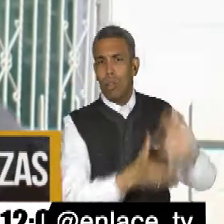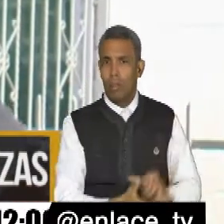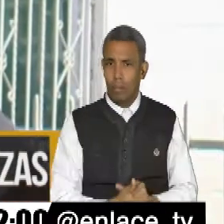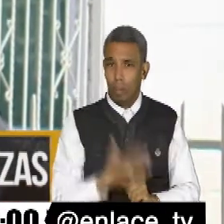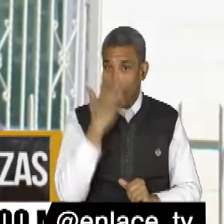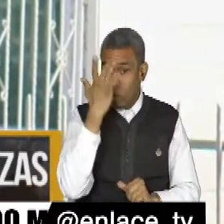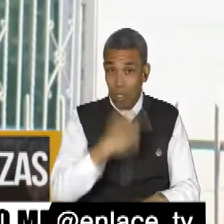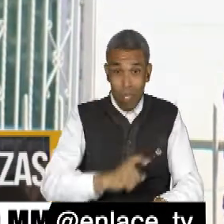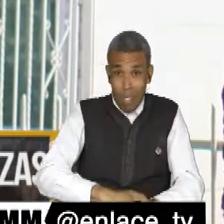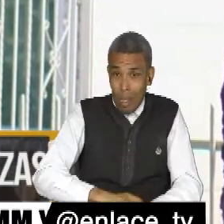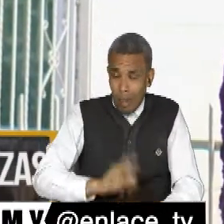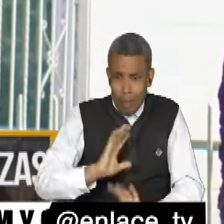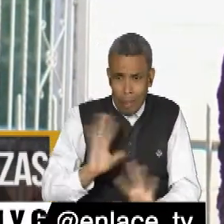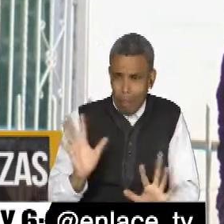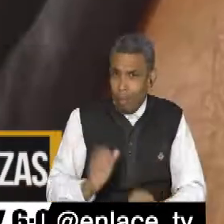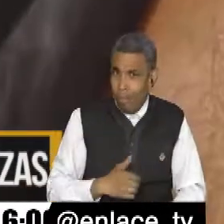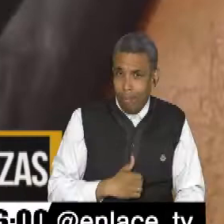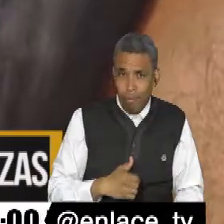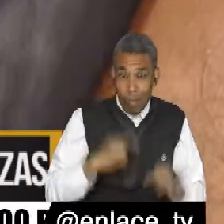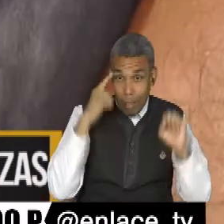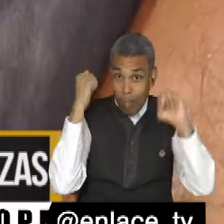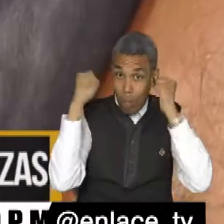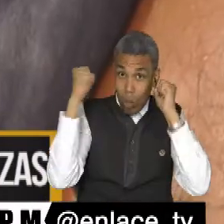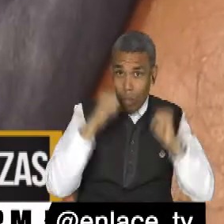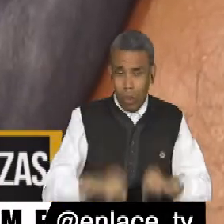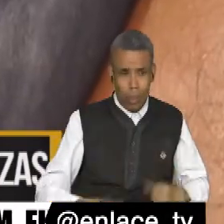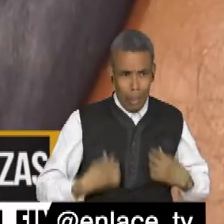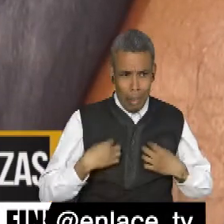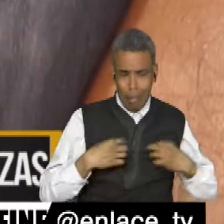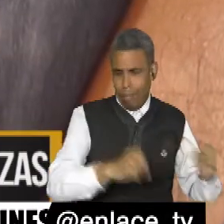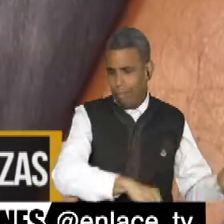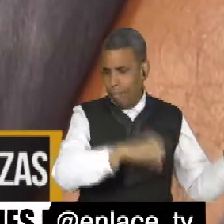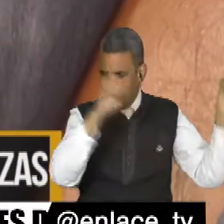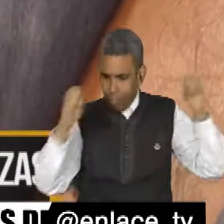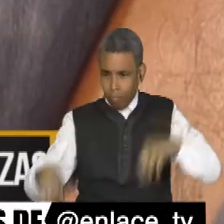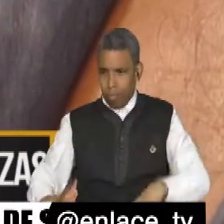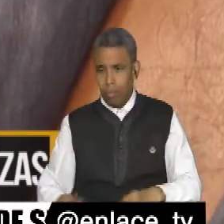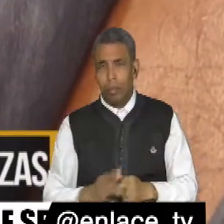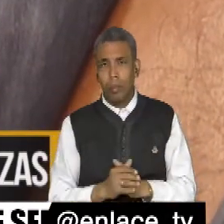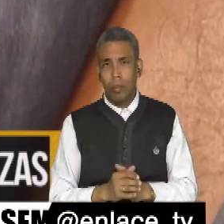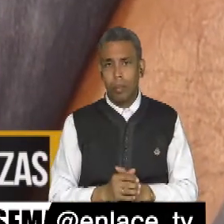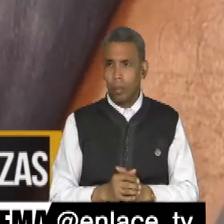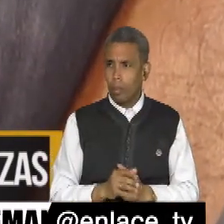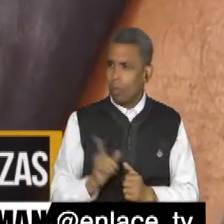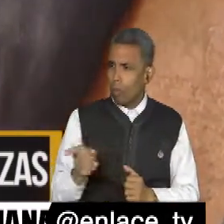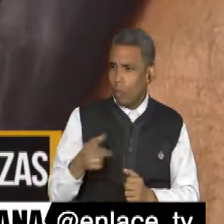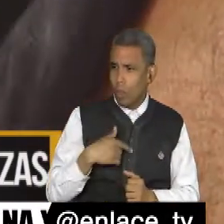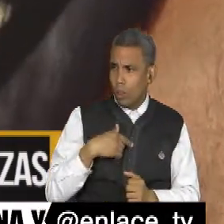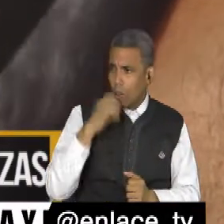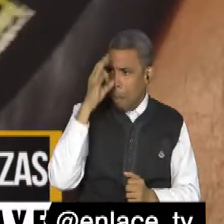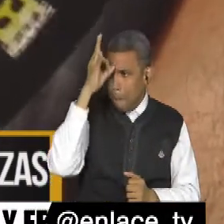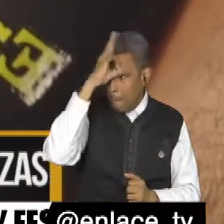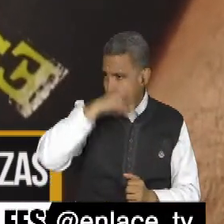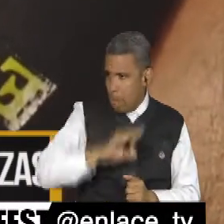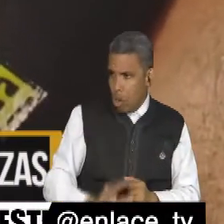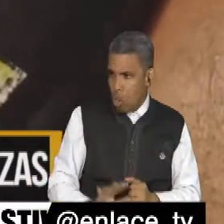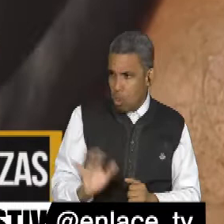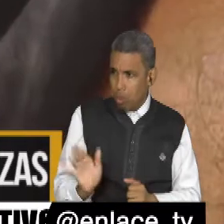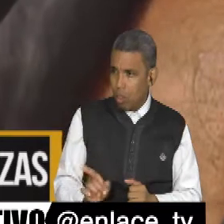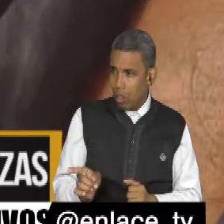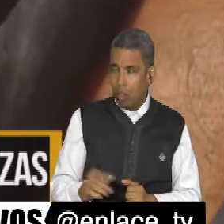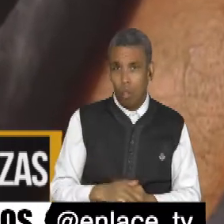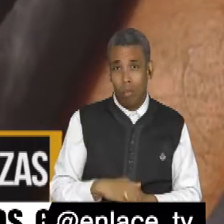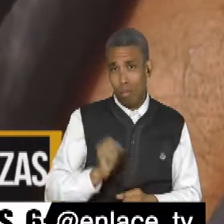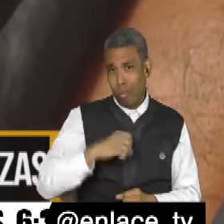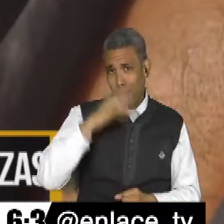tiempo de sacar absolutamente nada. ¿Usted se imaginó que algún día iba a pasar una situación de esta junto con su familia? Nada,